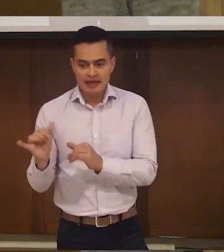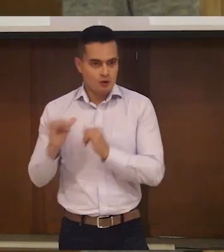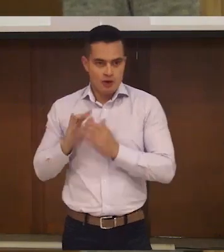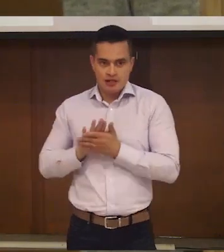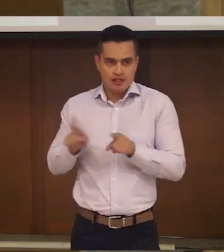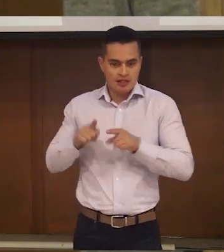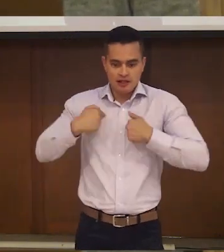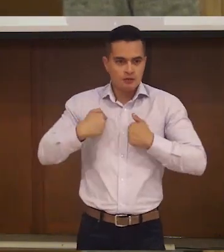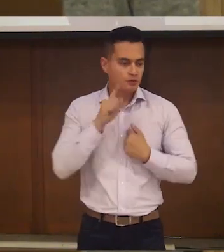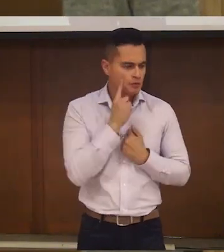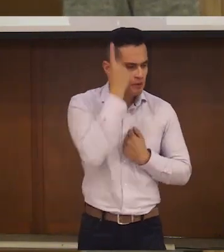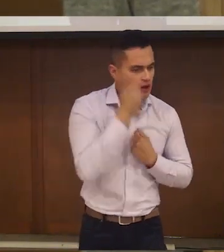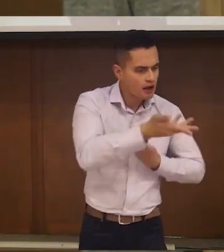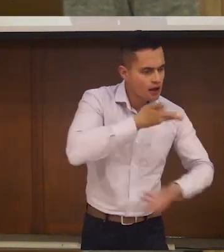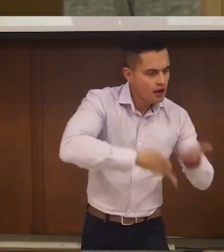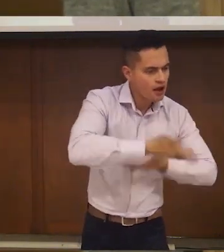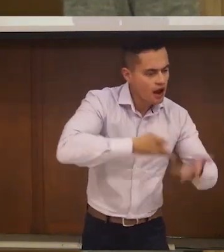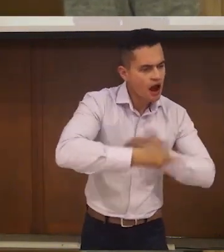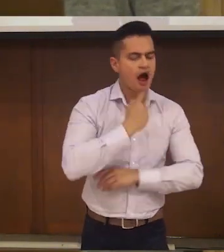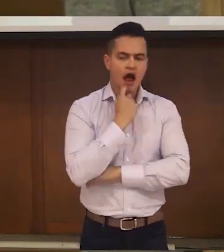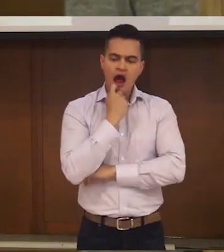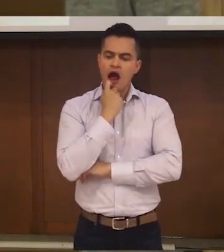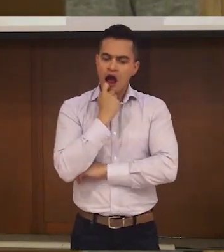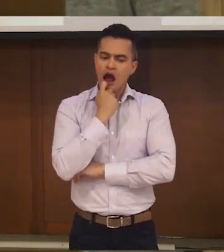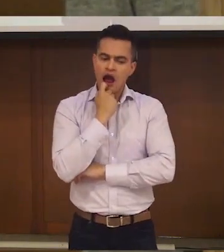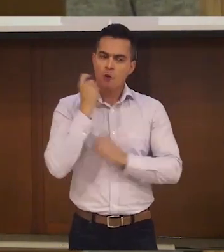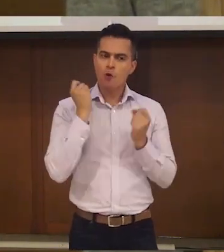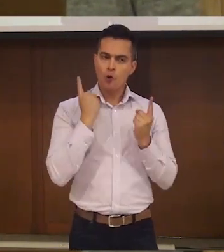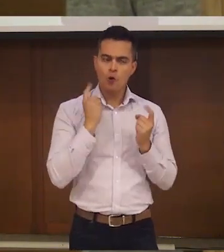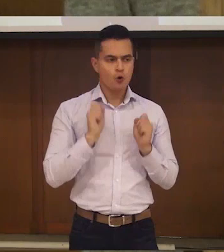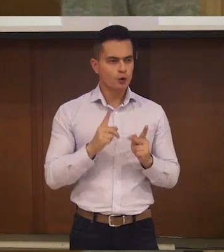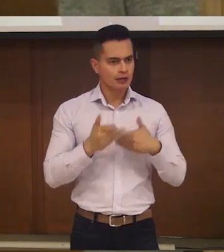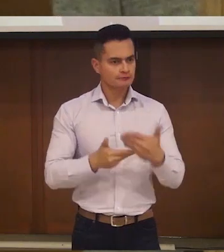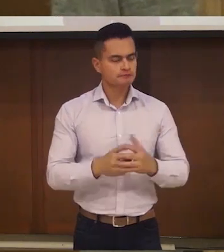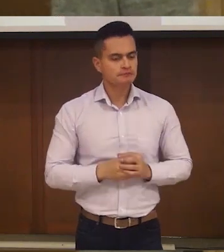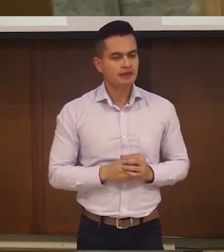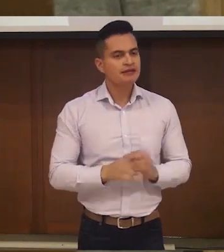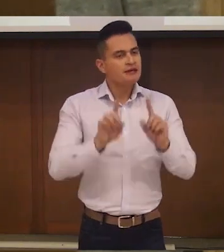puede entender, pero también creo que hay una cuestión de